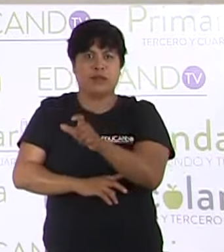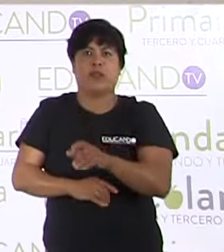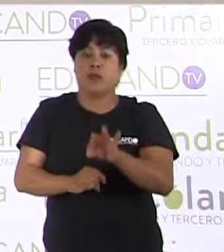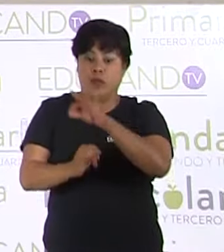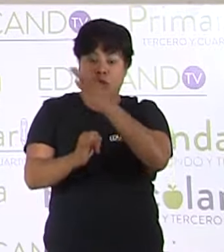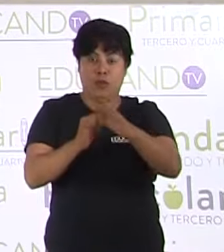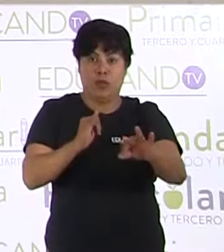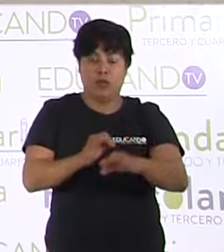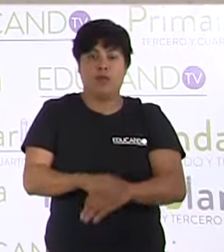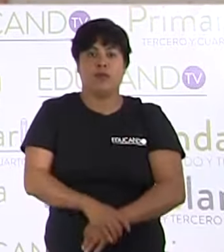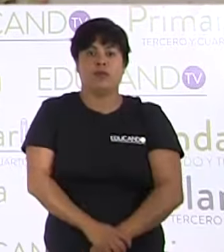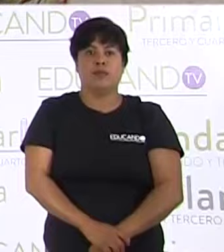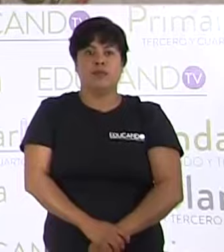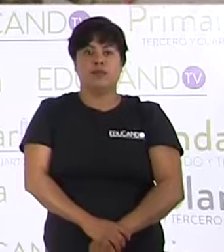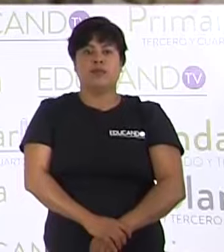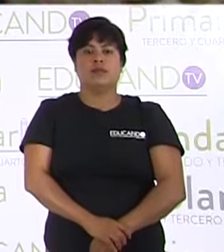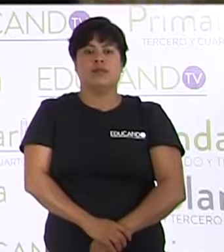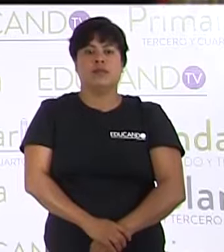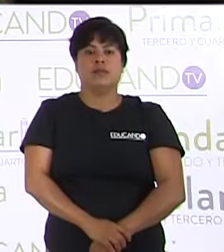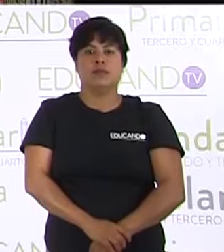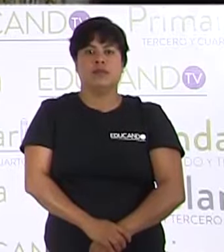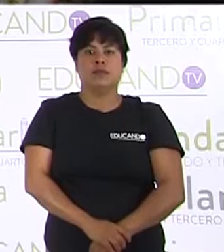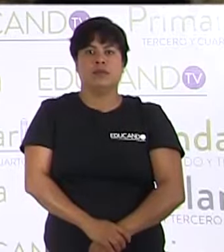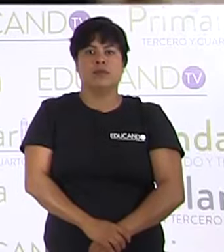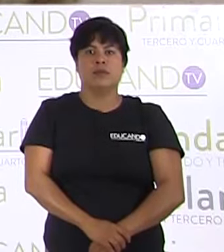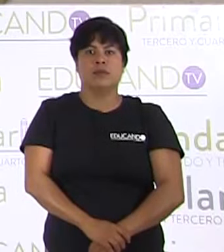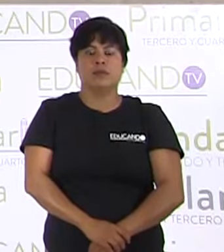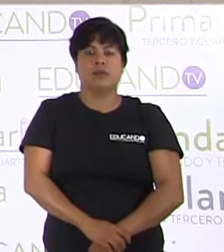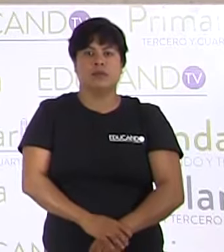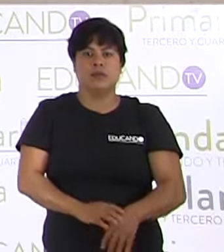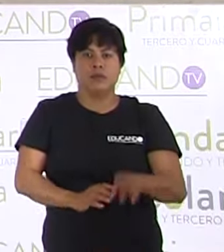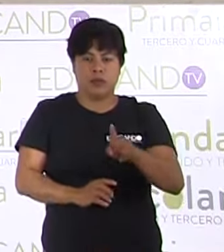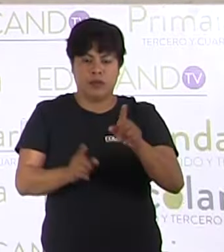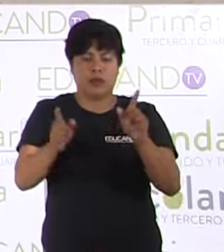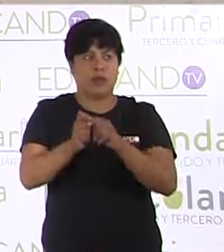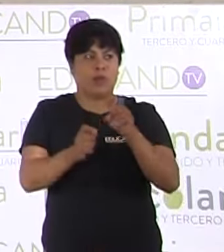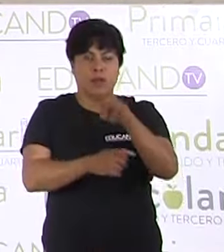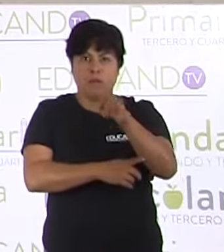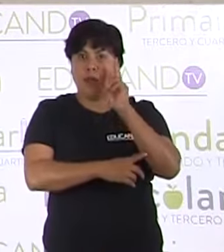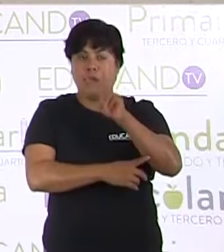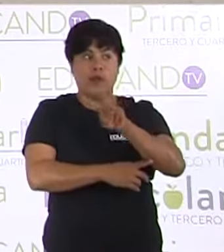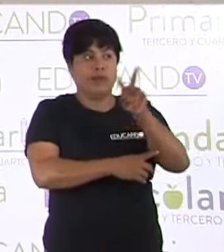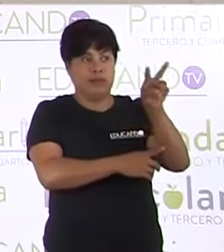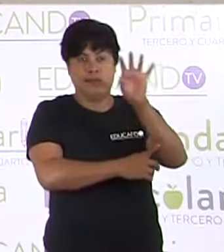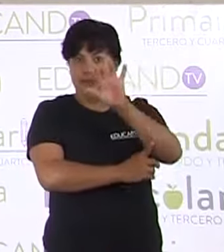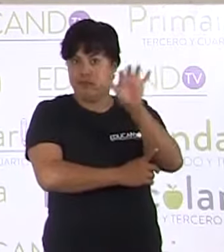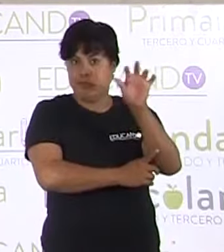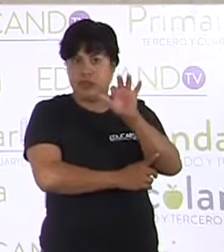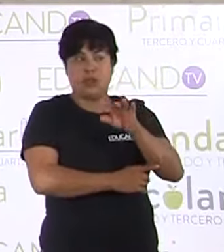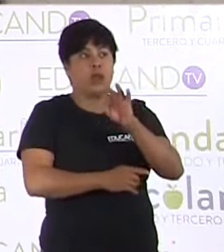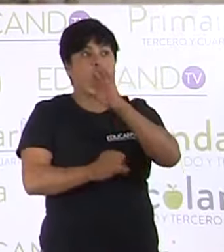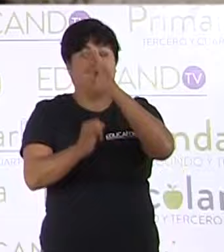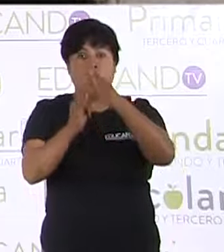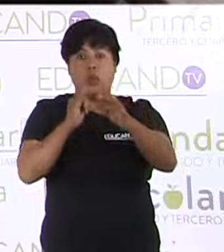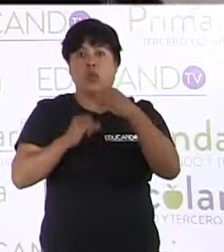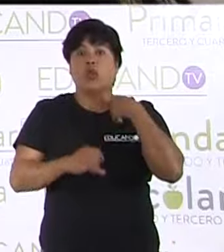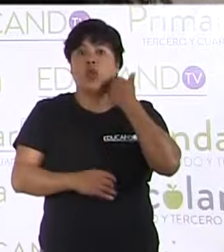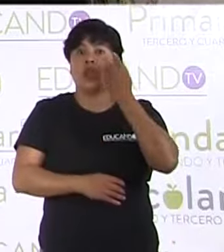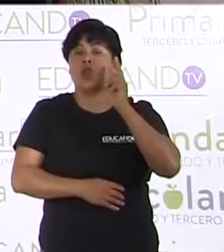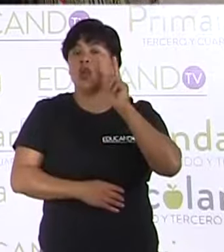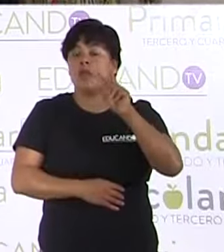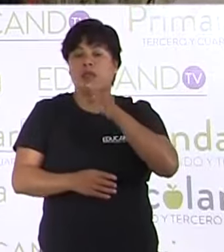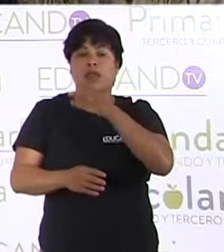por último voy a dejarlo un segundo más para que lo analicen Y por último quiero que